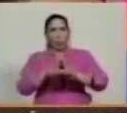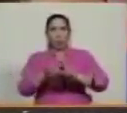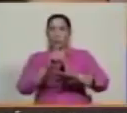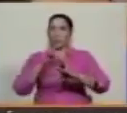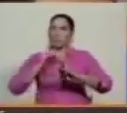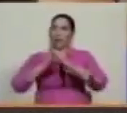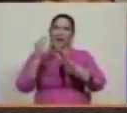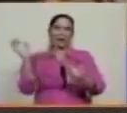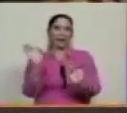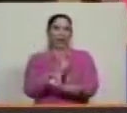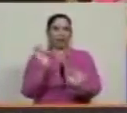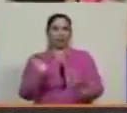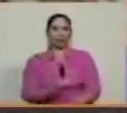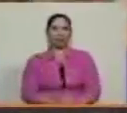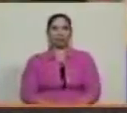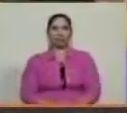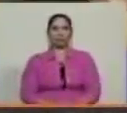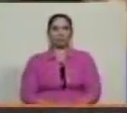nadie.